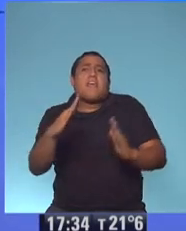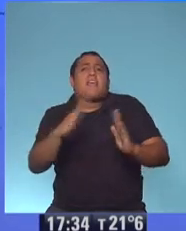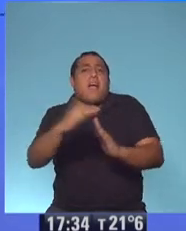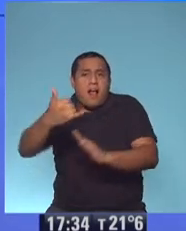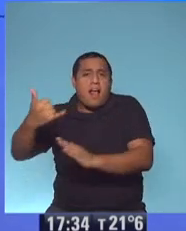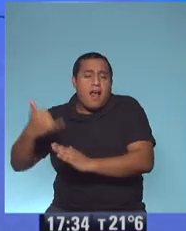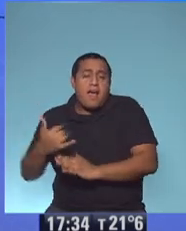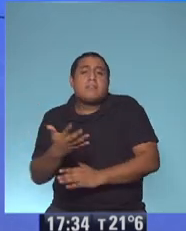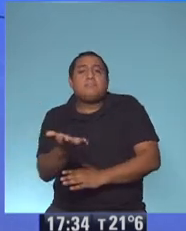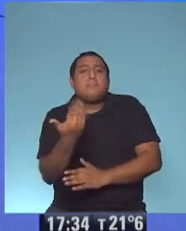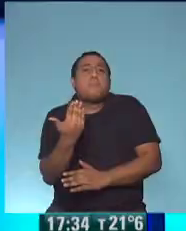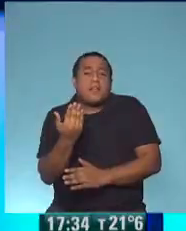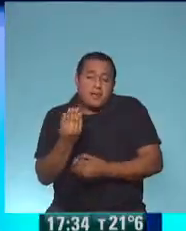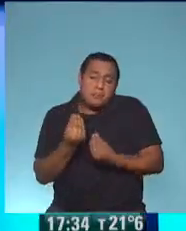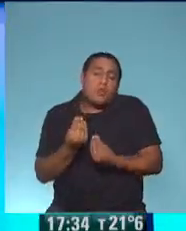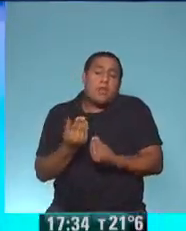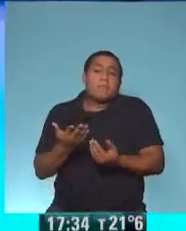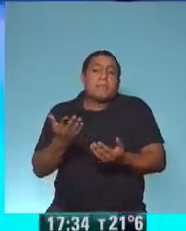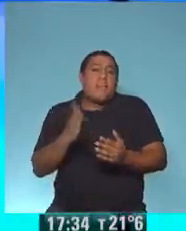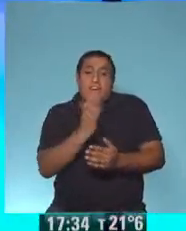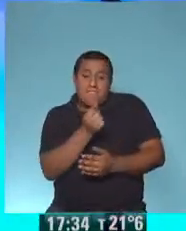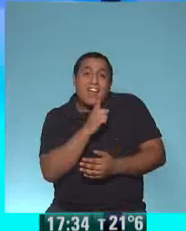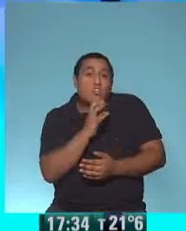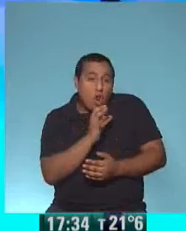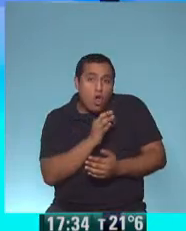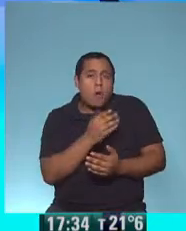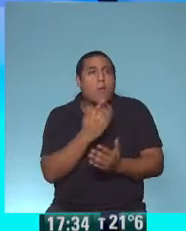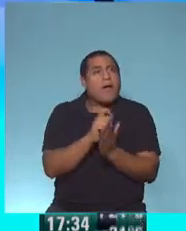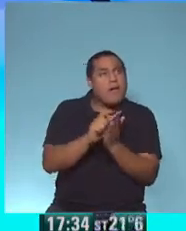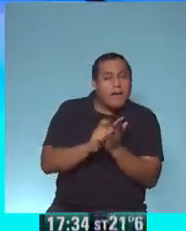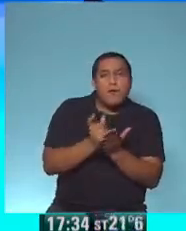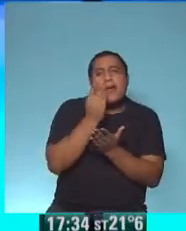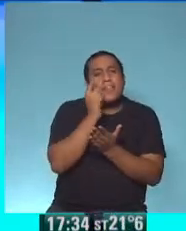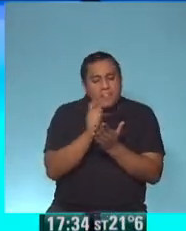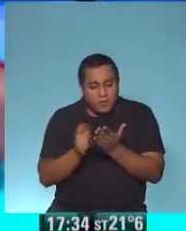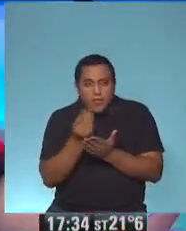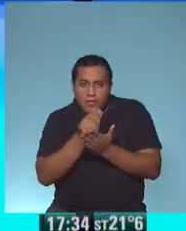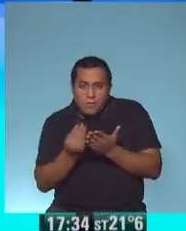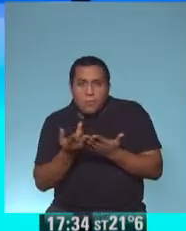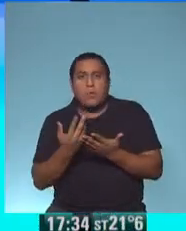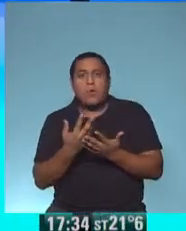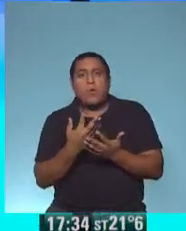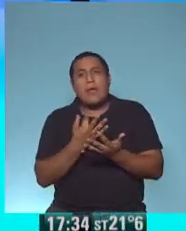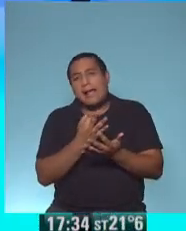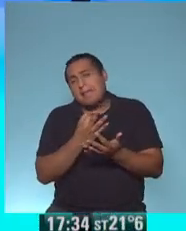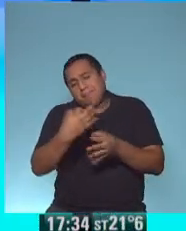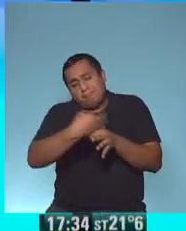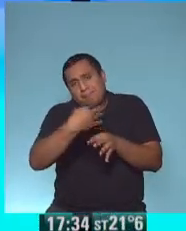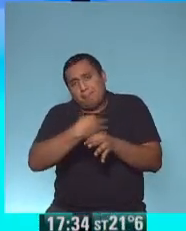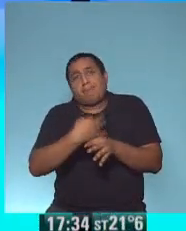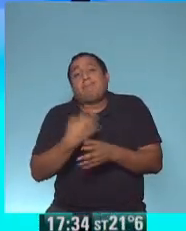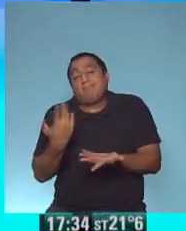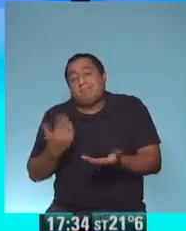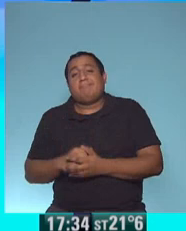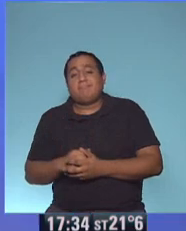está buenísimo, así como Bartolo, tener la posibilidad de escribir, dibujar y educarnos como más queramos. Es así,